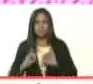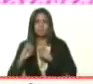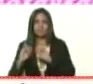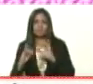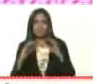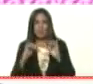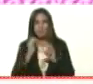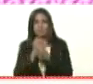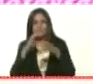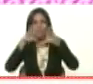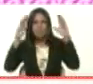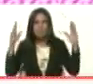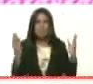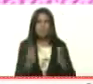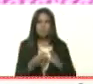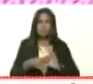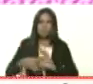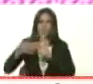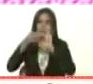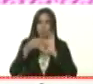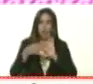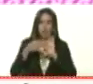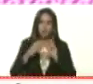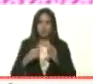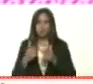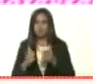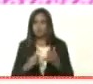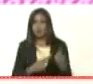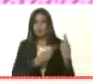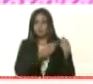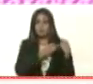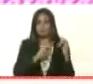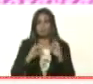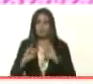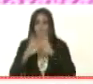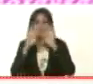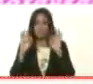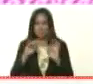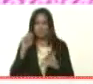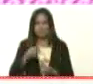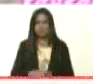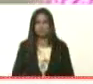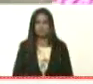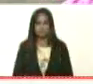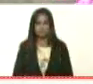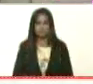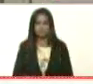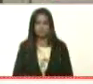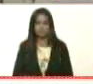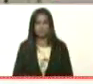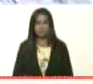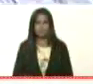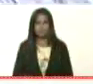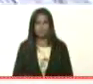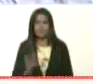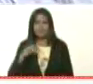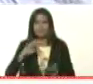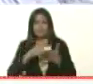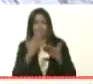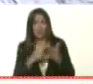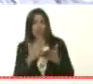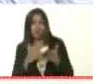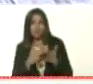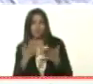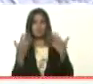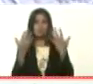Mundo Unidos, que después asumió Carlos Mar y Federico Engels. Bueno, me alegra mucho tener un libro de Flora Tristán en